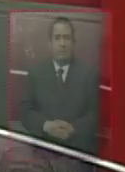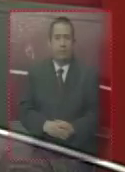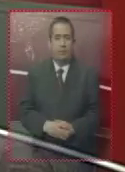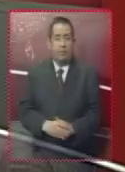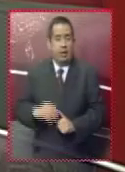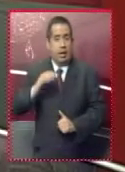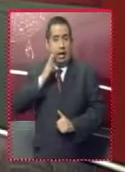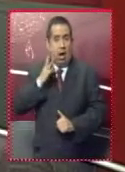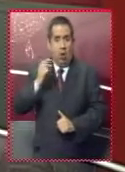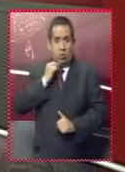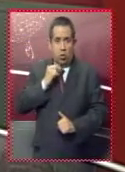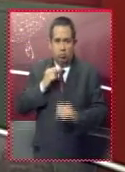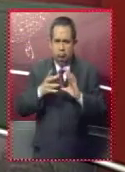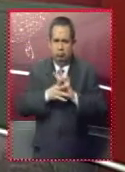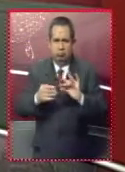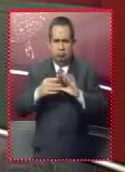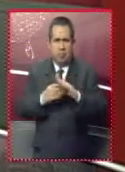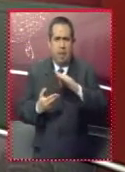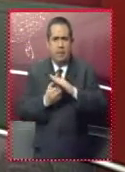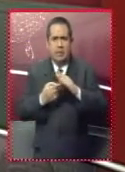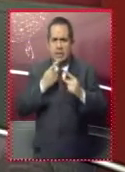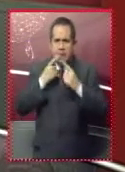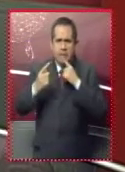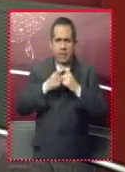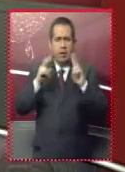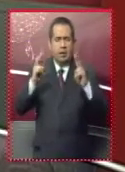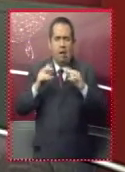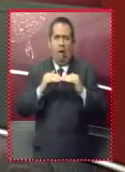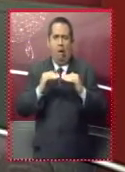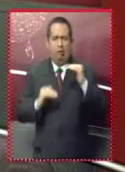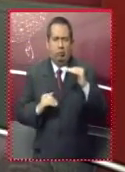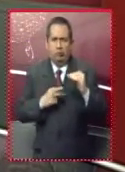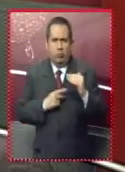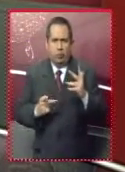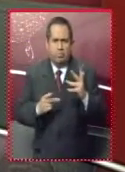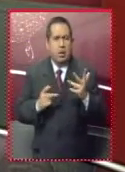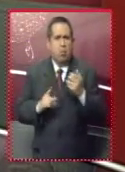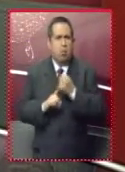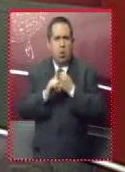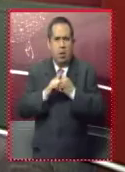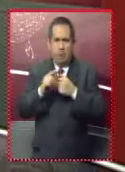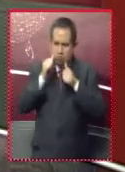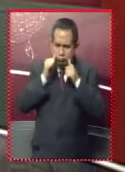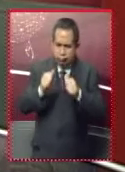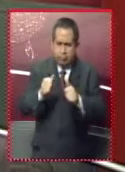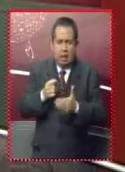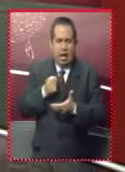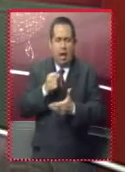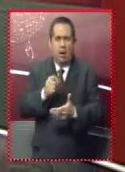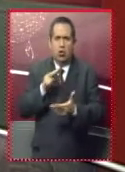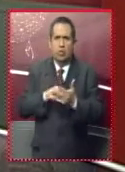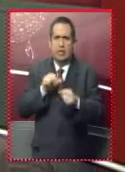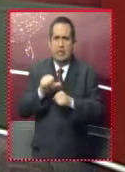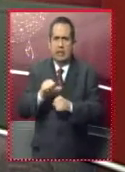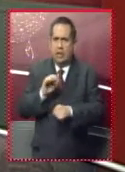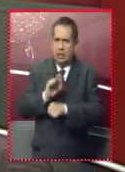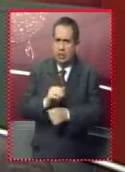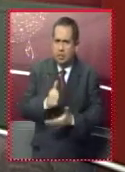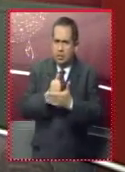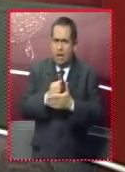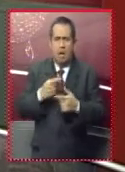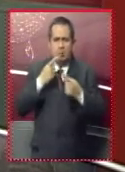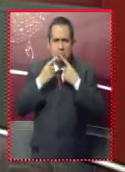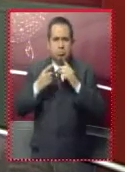En la Cámara de Diputados se llevó a cabo la mesa de diálogo Desigualdad y Pobreza, los problemas que debe atender el presupuesto 2016, en la cual